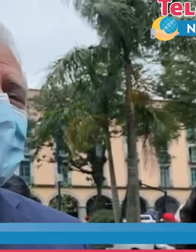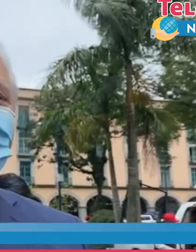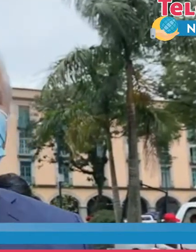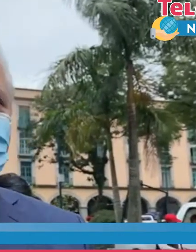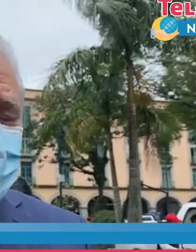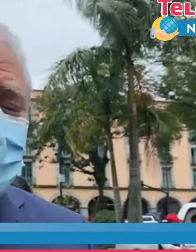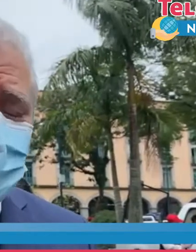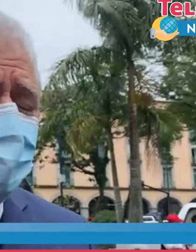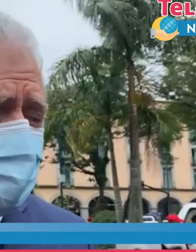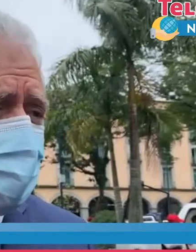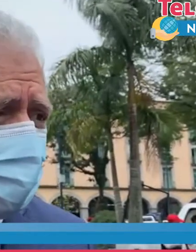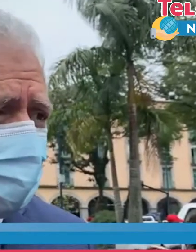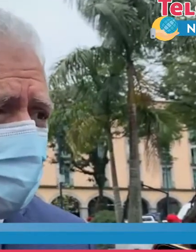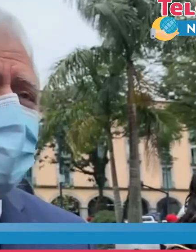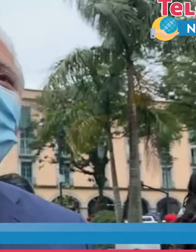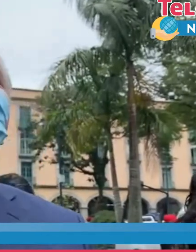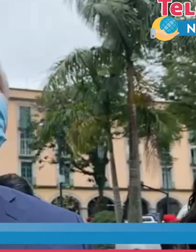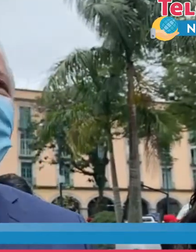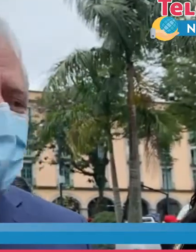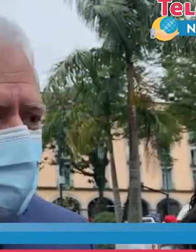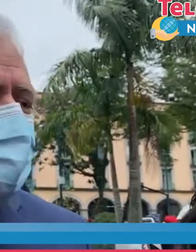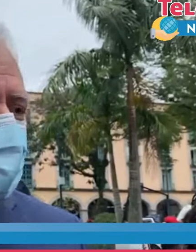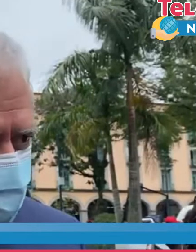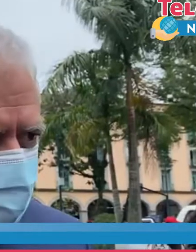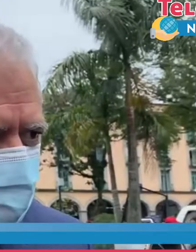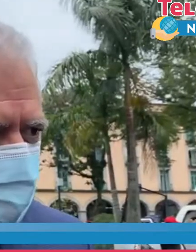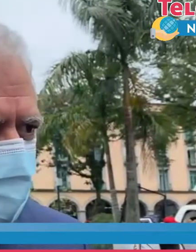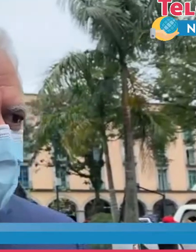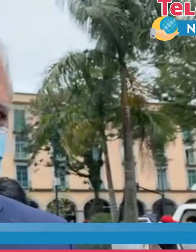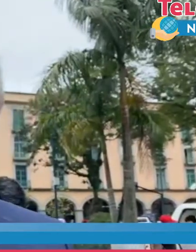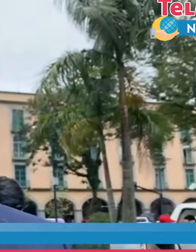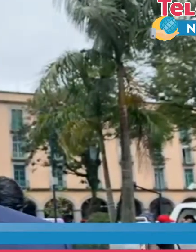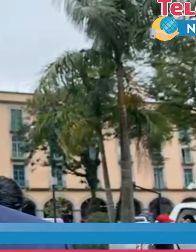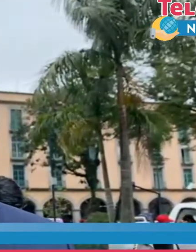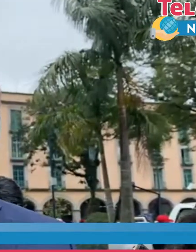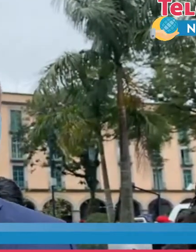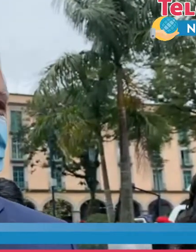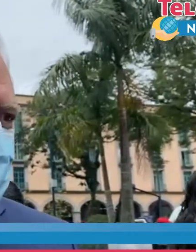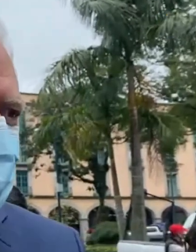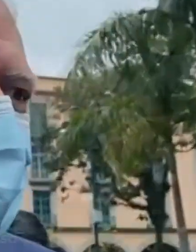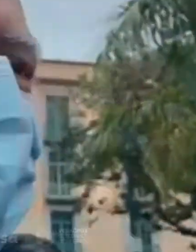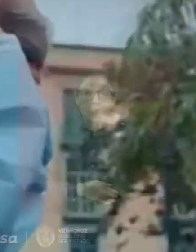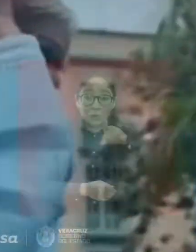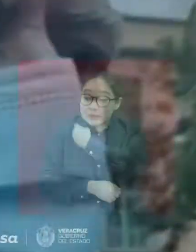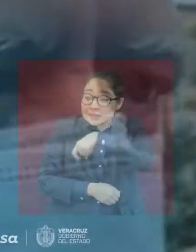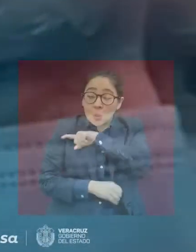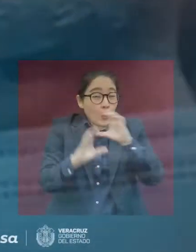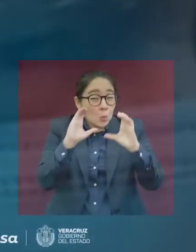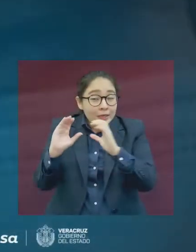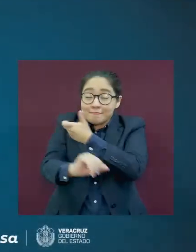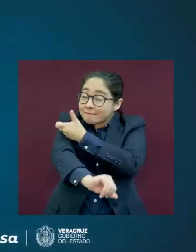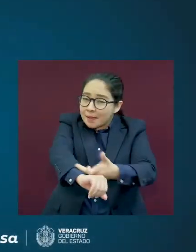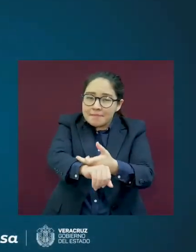democracia. Si así va a ser el proceso electoral, qué pena me da. Porque están generando mentiras para descalificar. Cuida tu salud y la